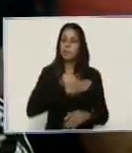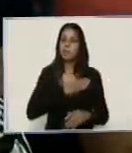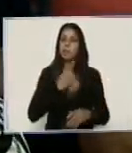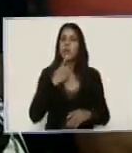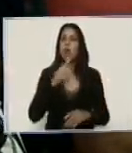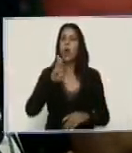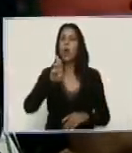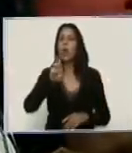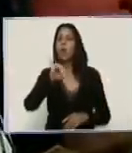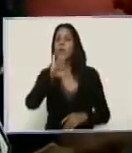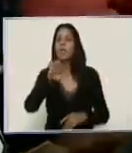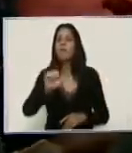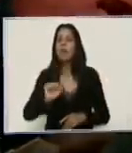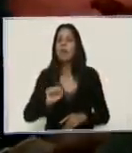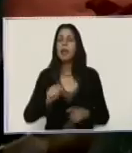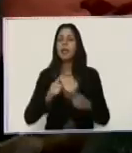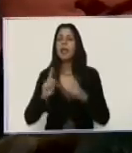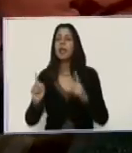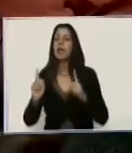¿Cuál?